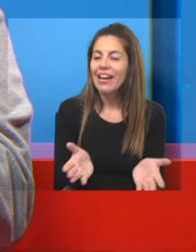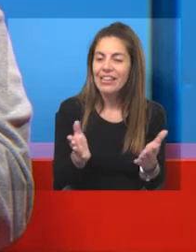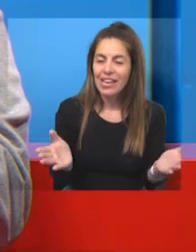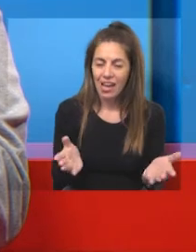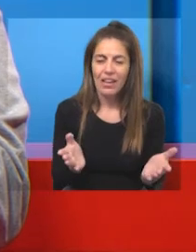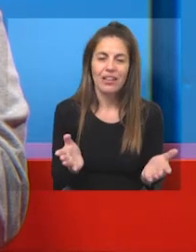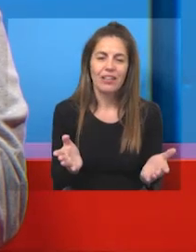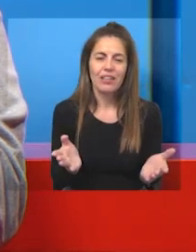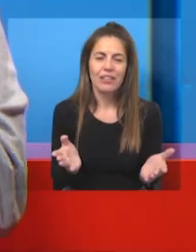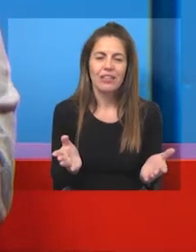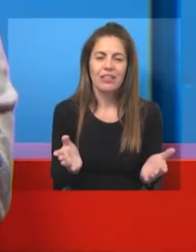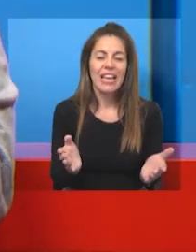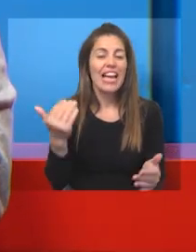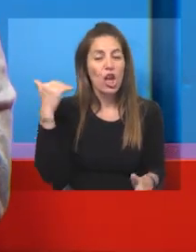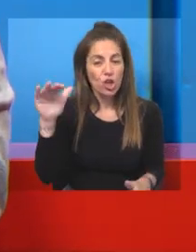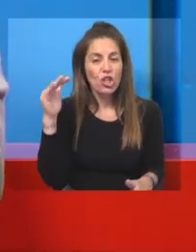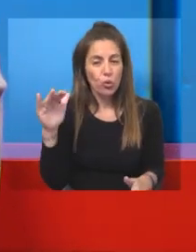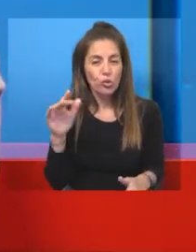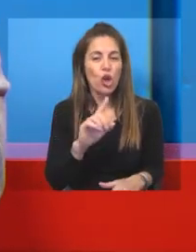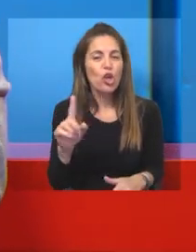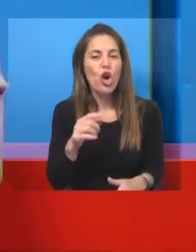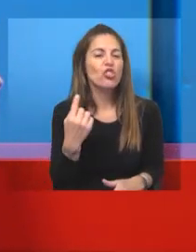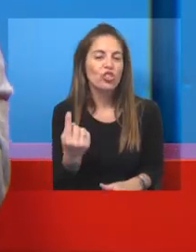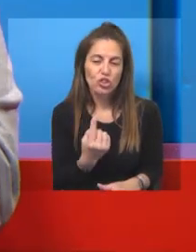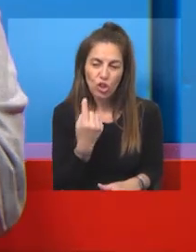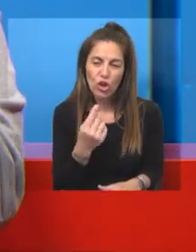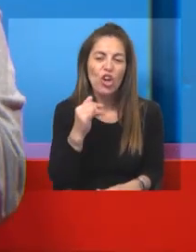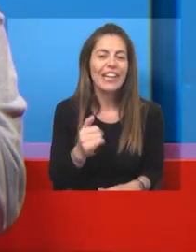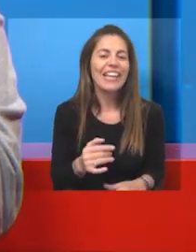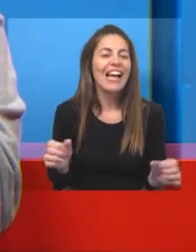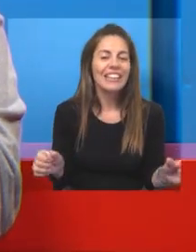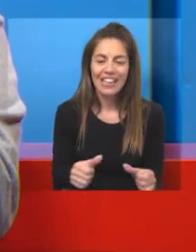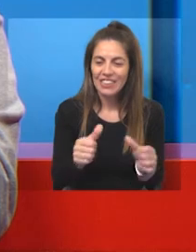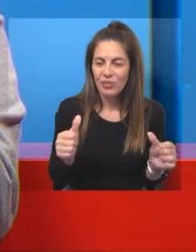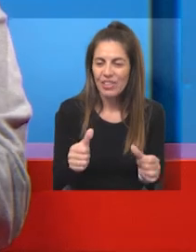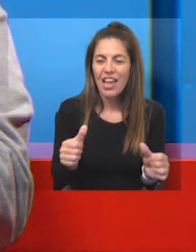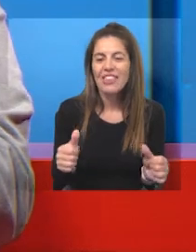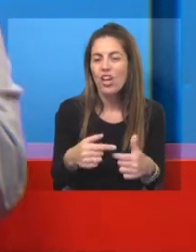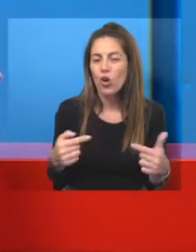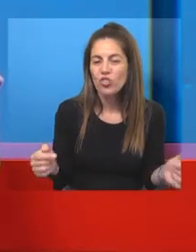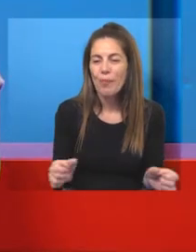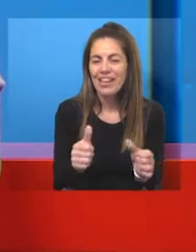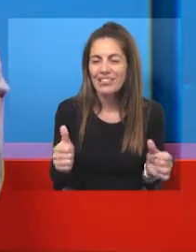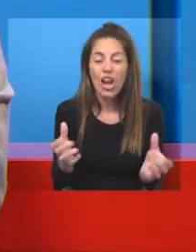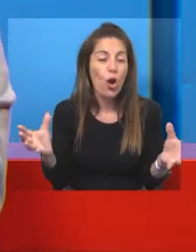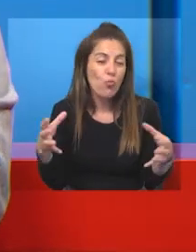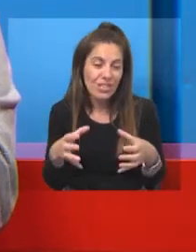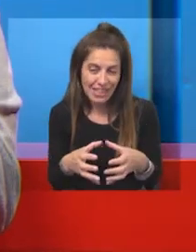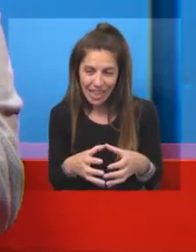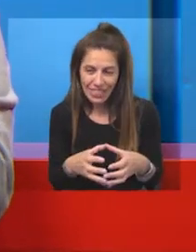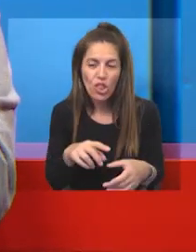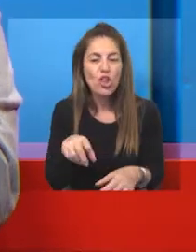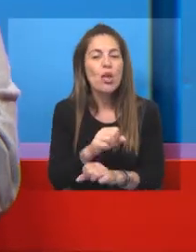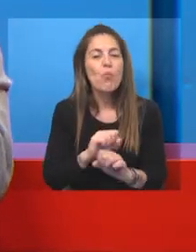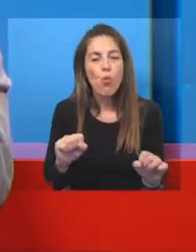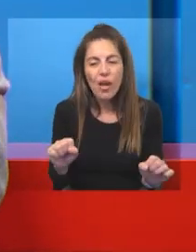eh que los adultos mayores no estén en Soledad que tengan actividades para realizar este comunidades este donde